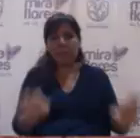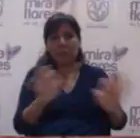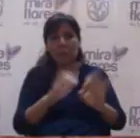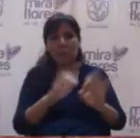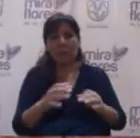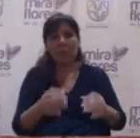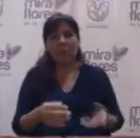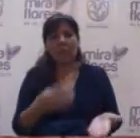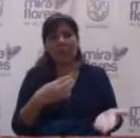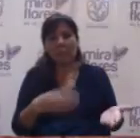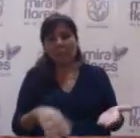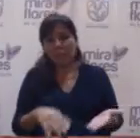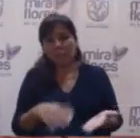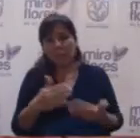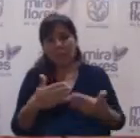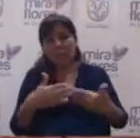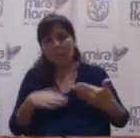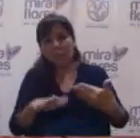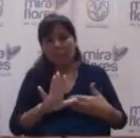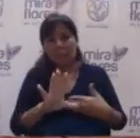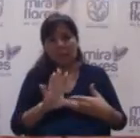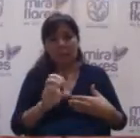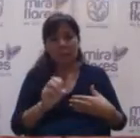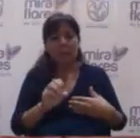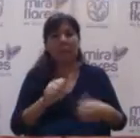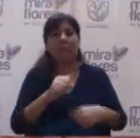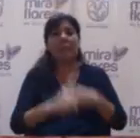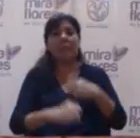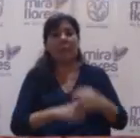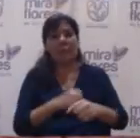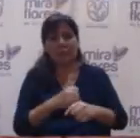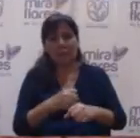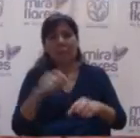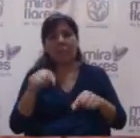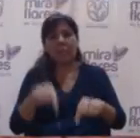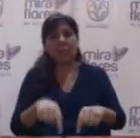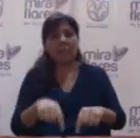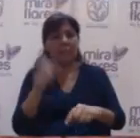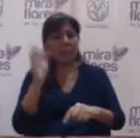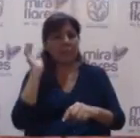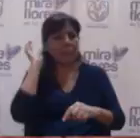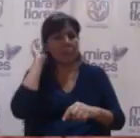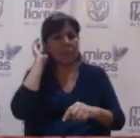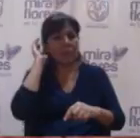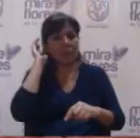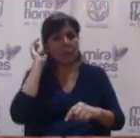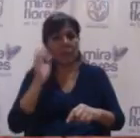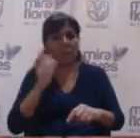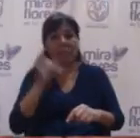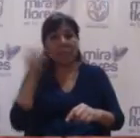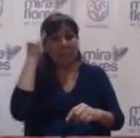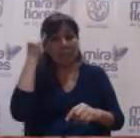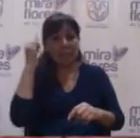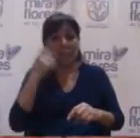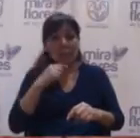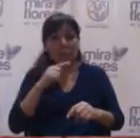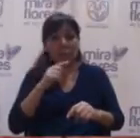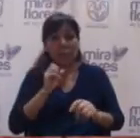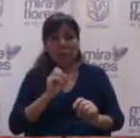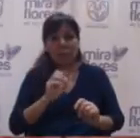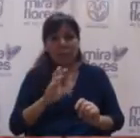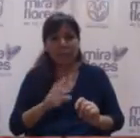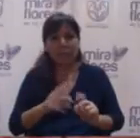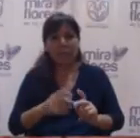en Miraflores. Y la idea es que ese día pues sea un día, como mencioné hace un momento, de naturaleza especial.